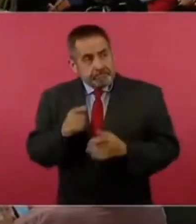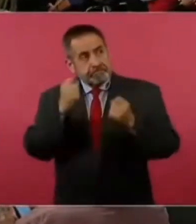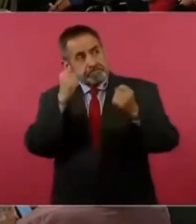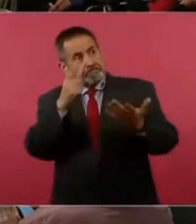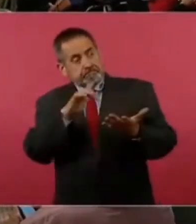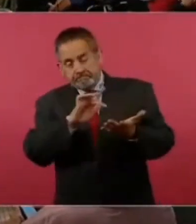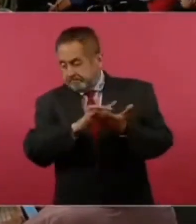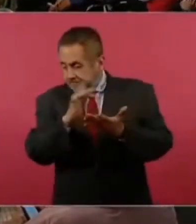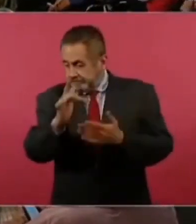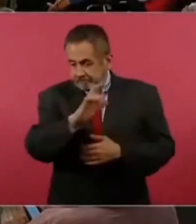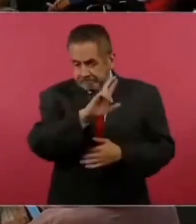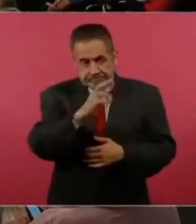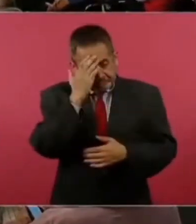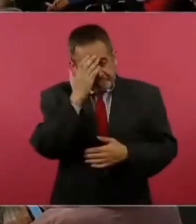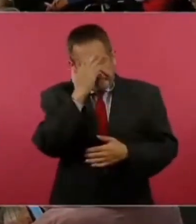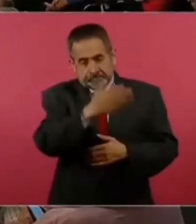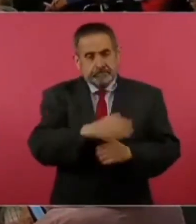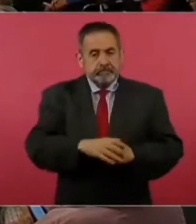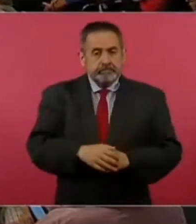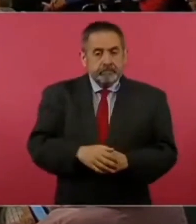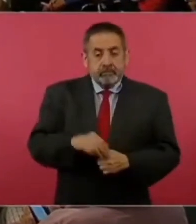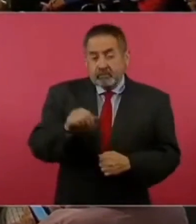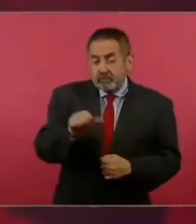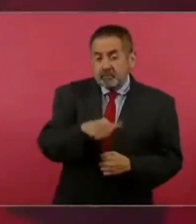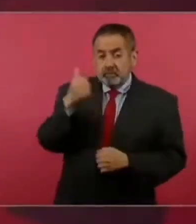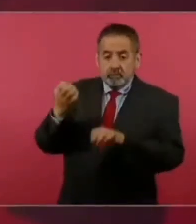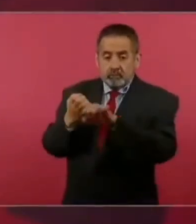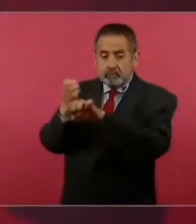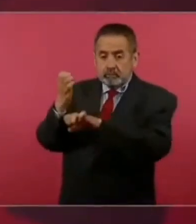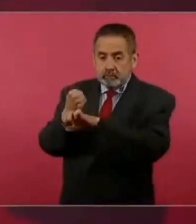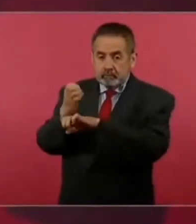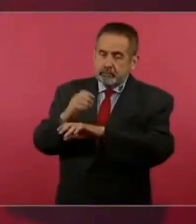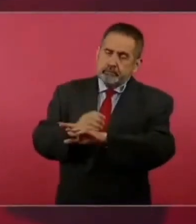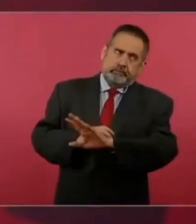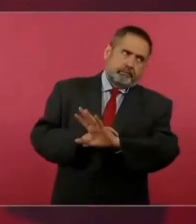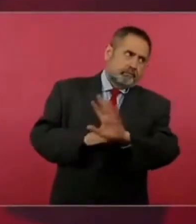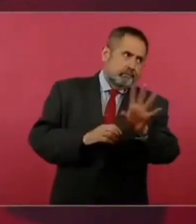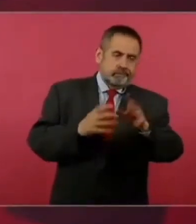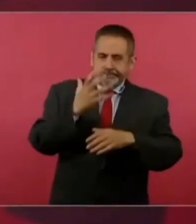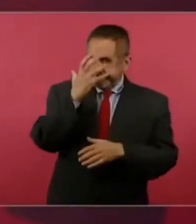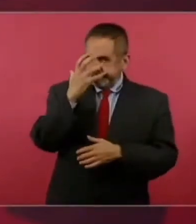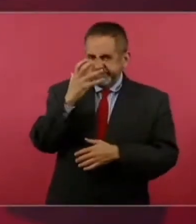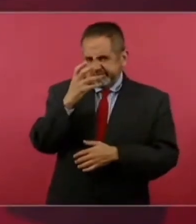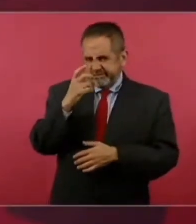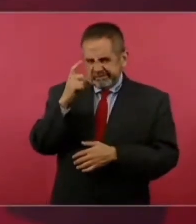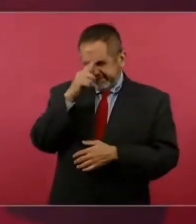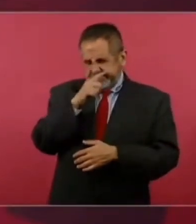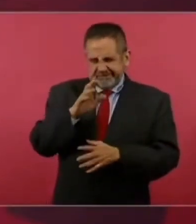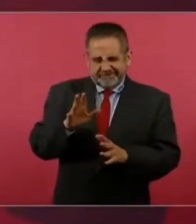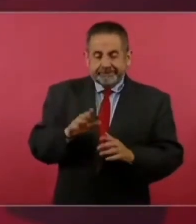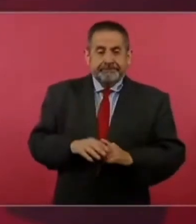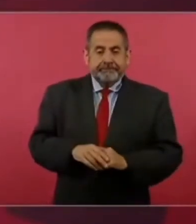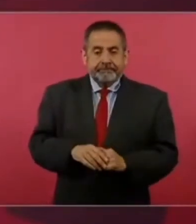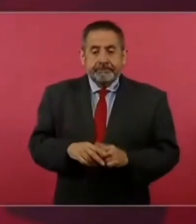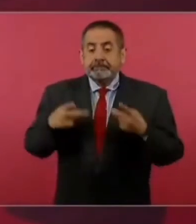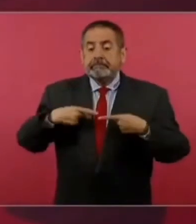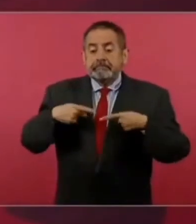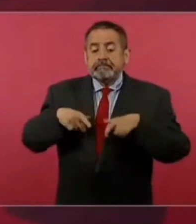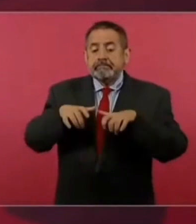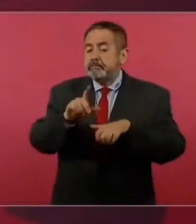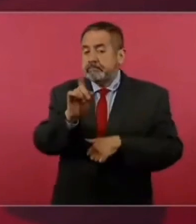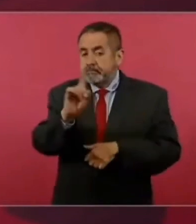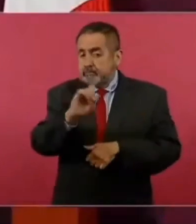mucho hay otros estados más hostiles no a la